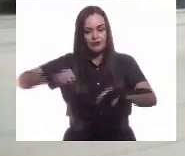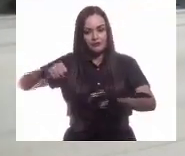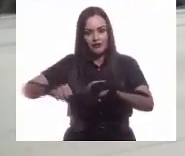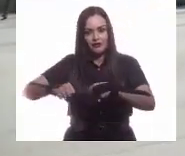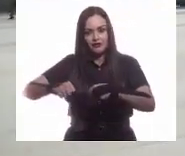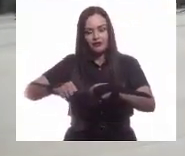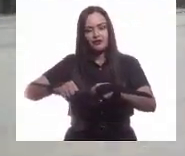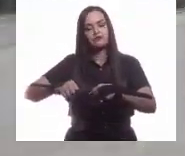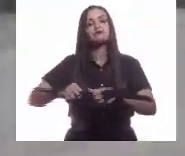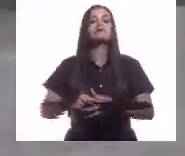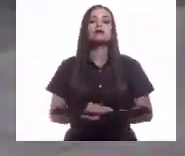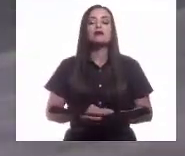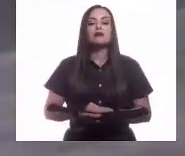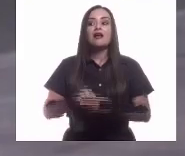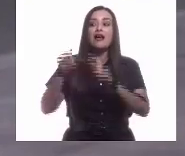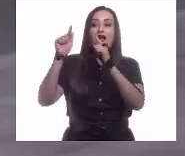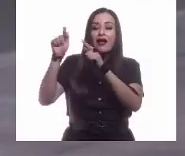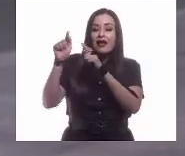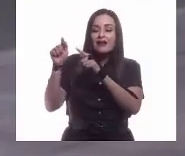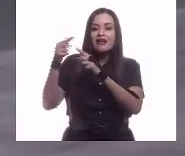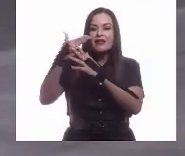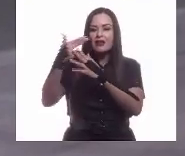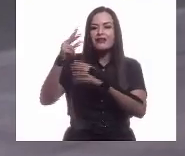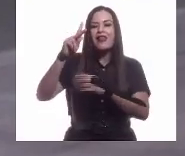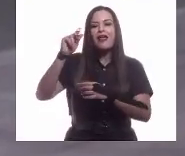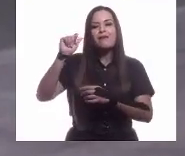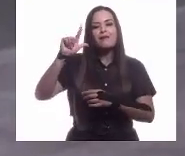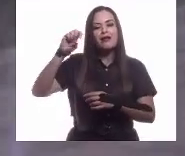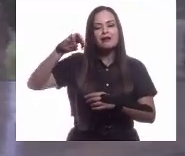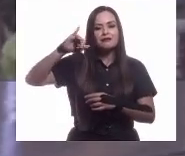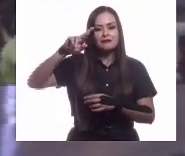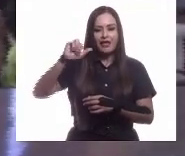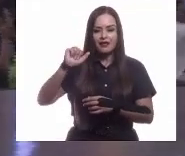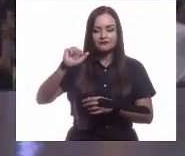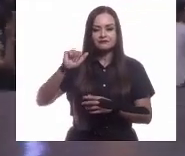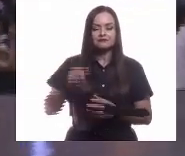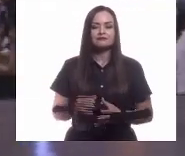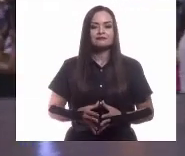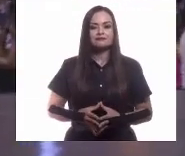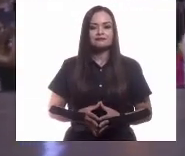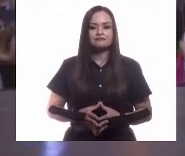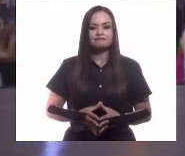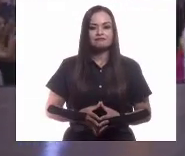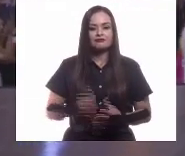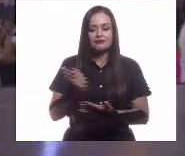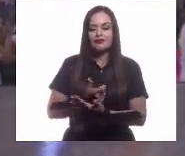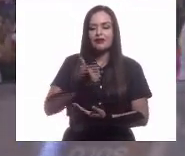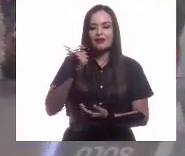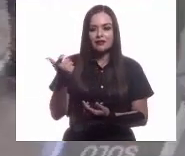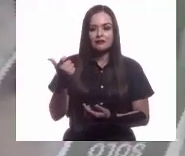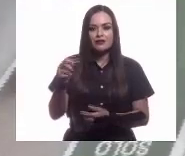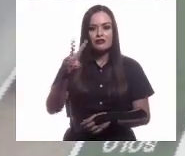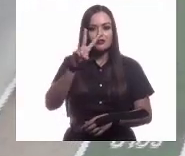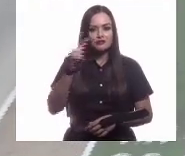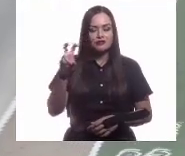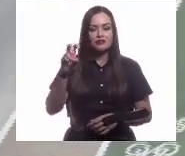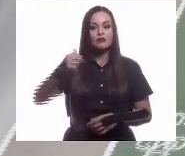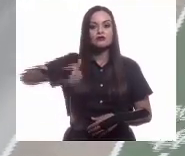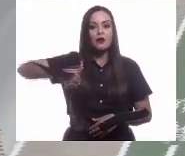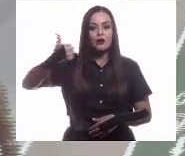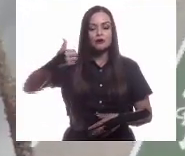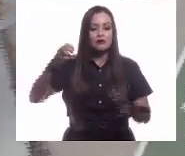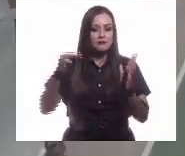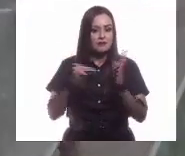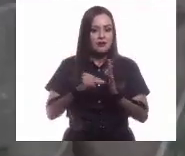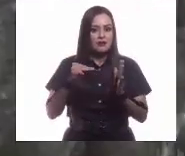BMX en Palmira, que incluye una ciclovía que lo conecta al malecón costero. Con una inversión de 211 millones de